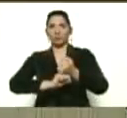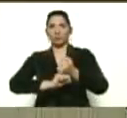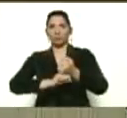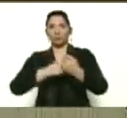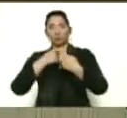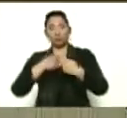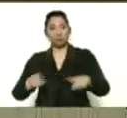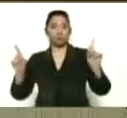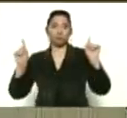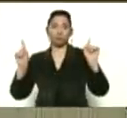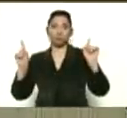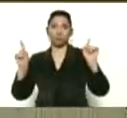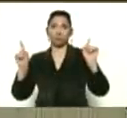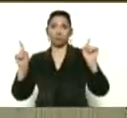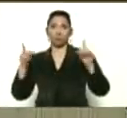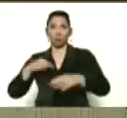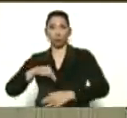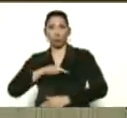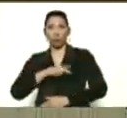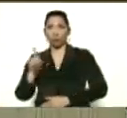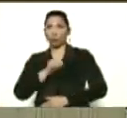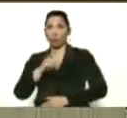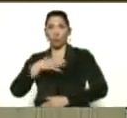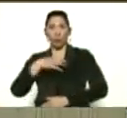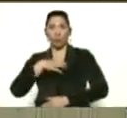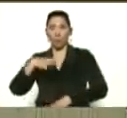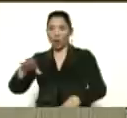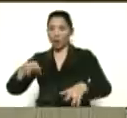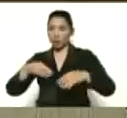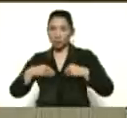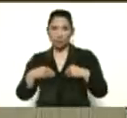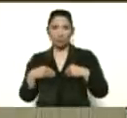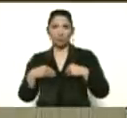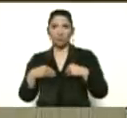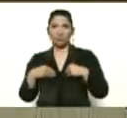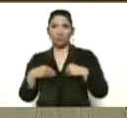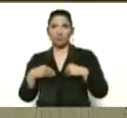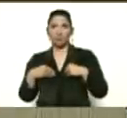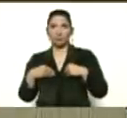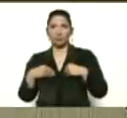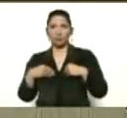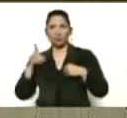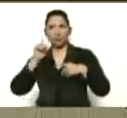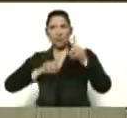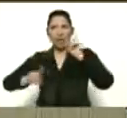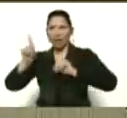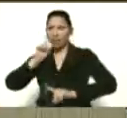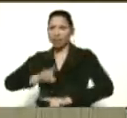Pero lo que sí no podemos aceptar es que mientan descaradamente.